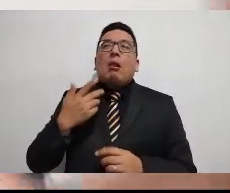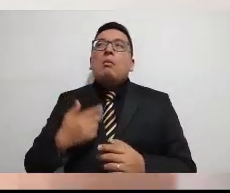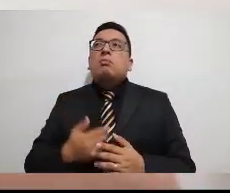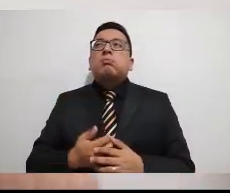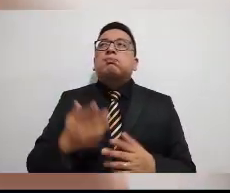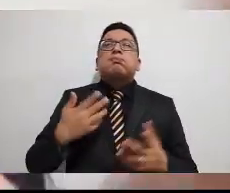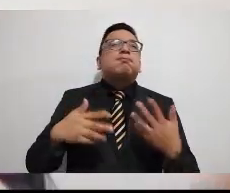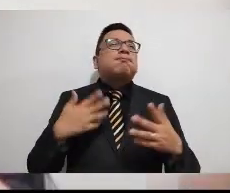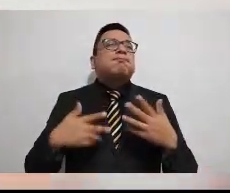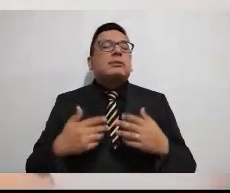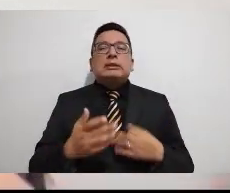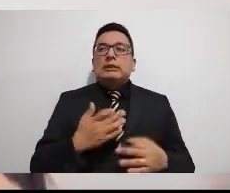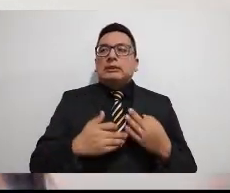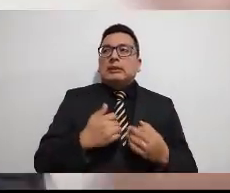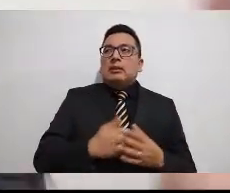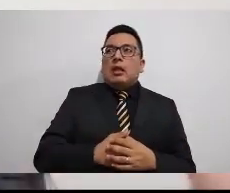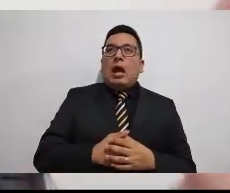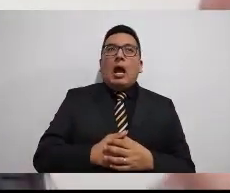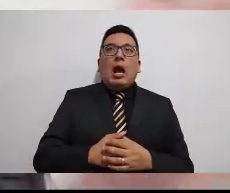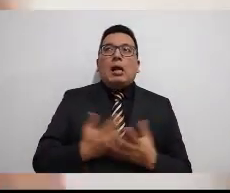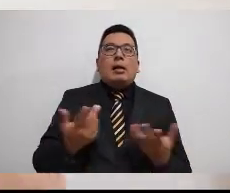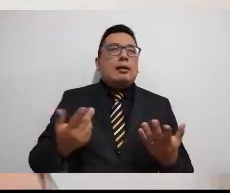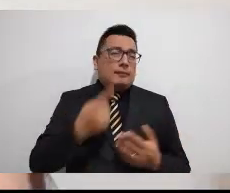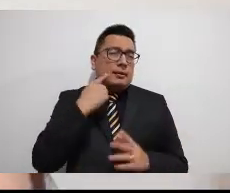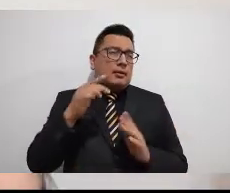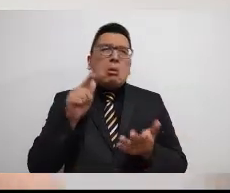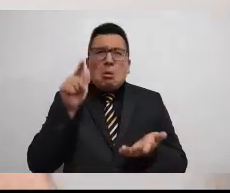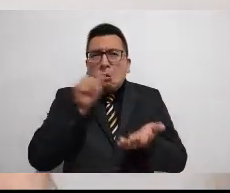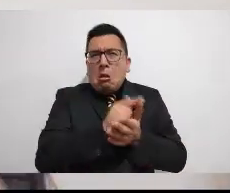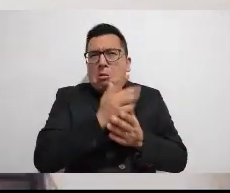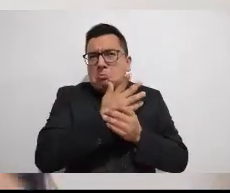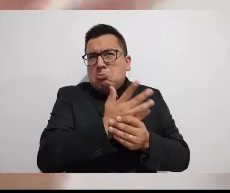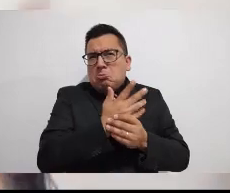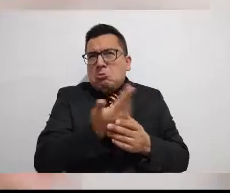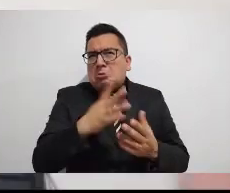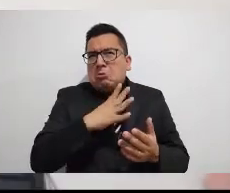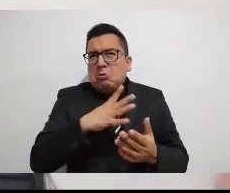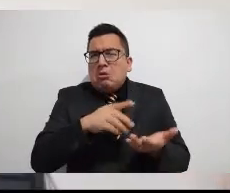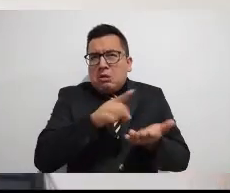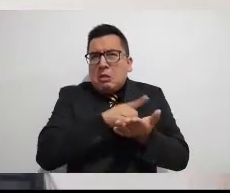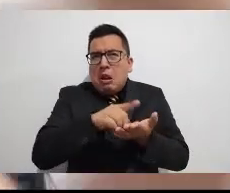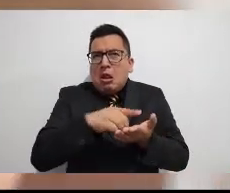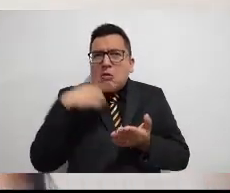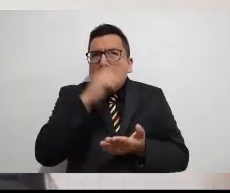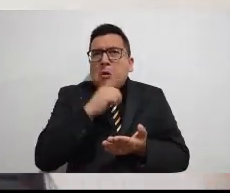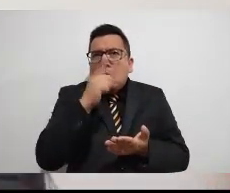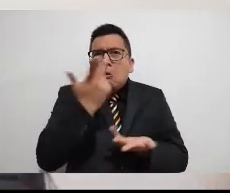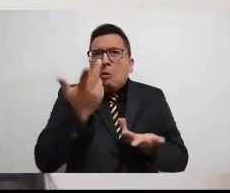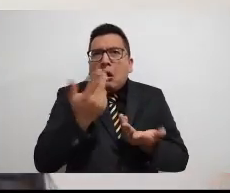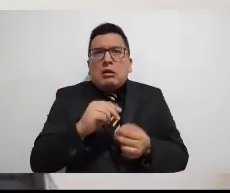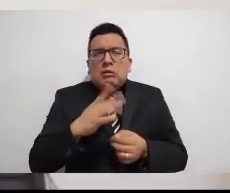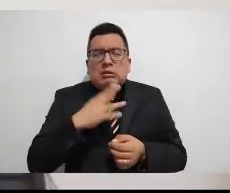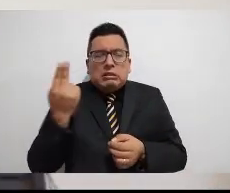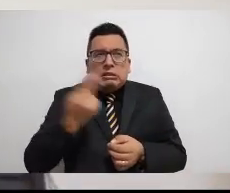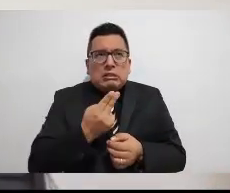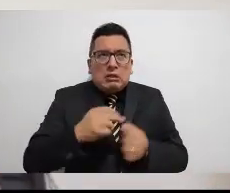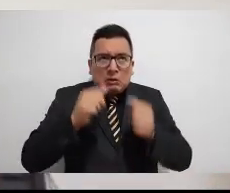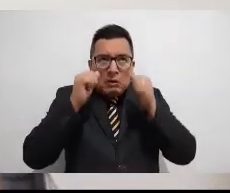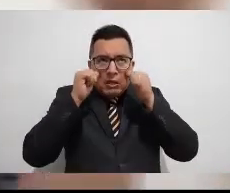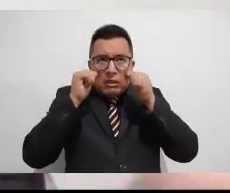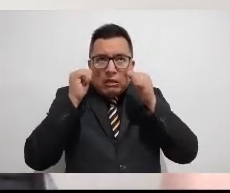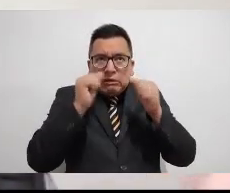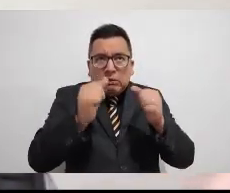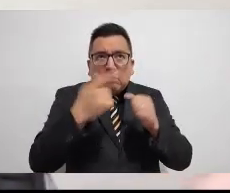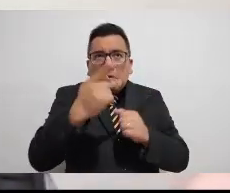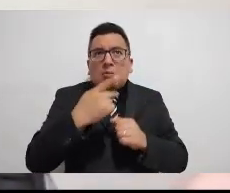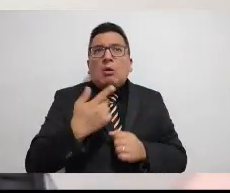son lenguas y tú tienes derecho a hablar tu lengua en cualquier espacio y cualquier servidor o servidora pública tiene que atenderte en la lengua,